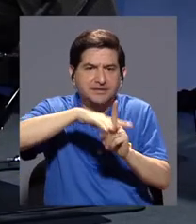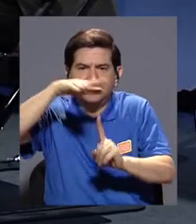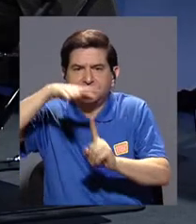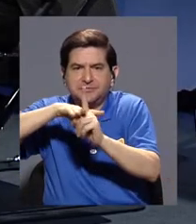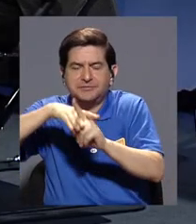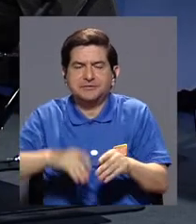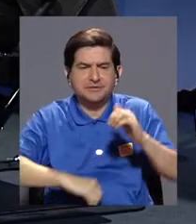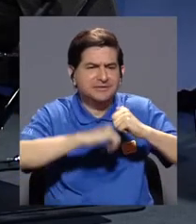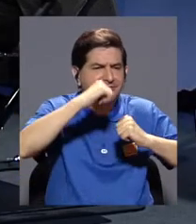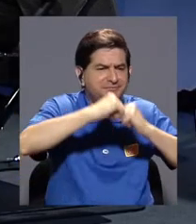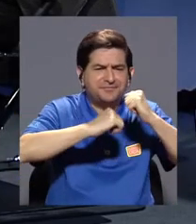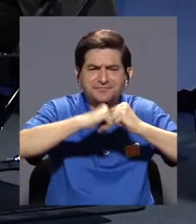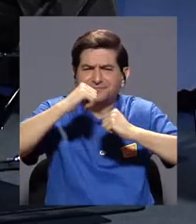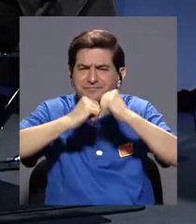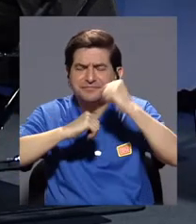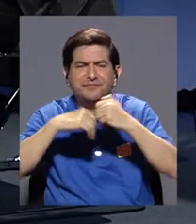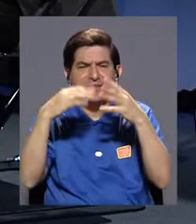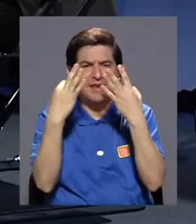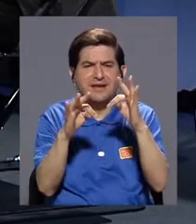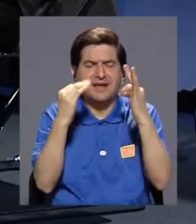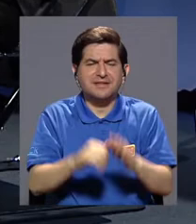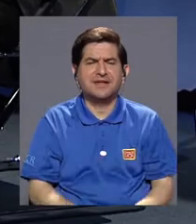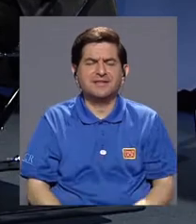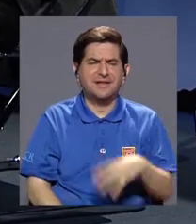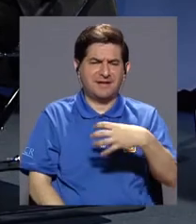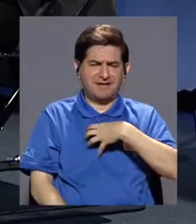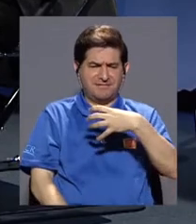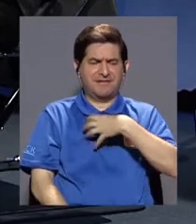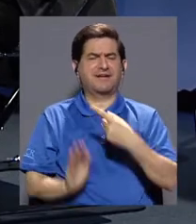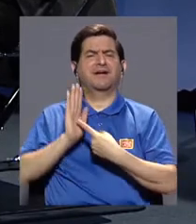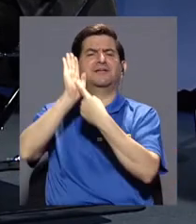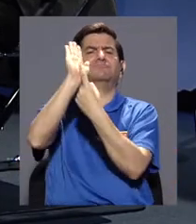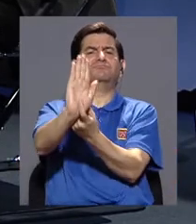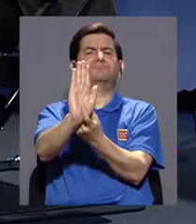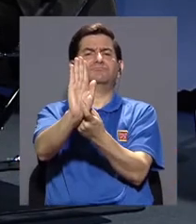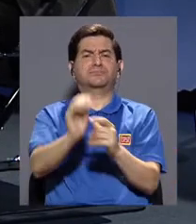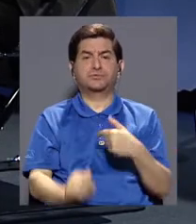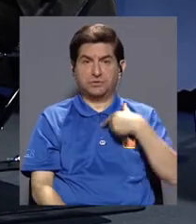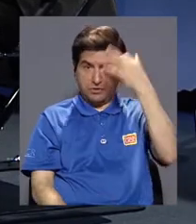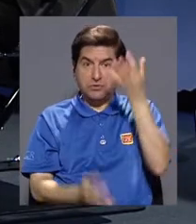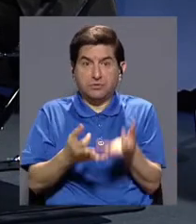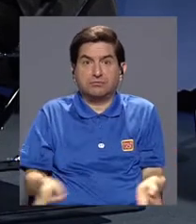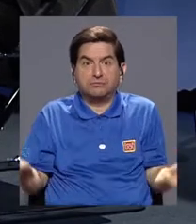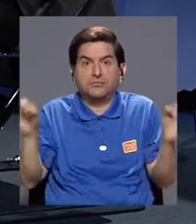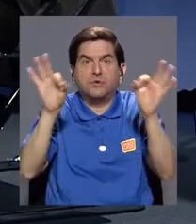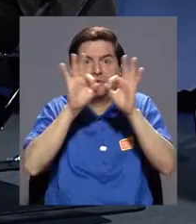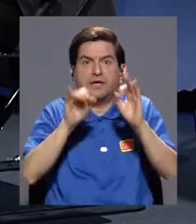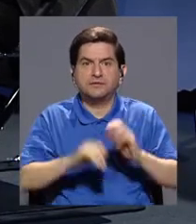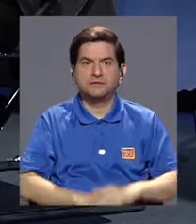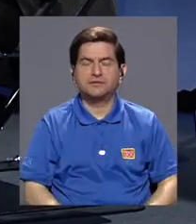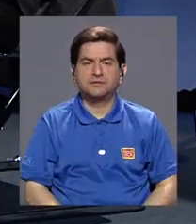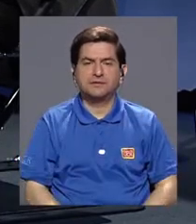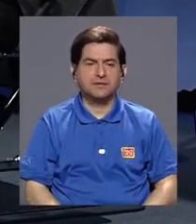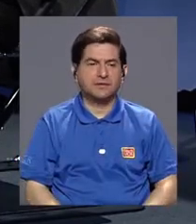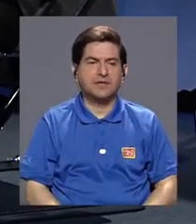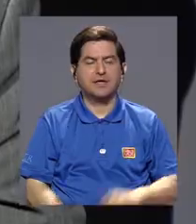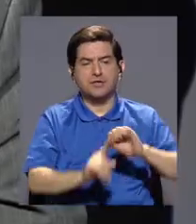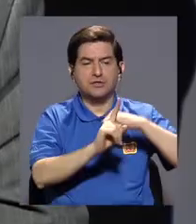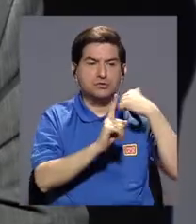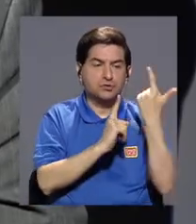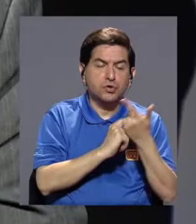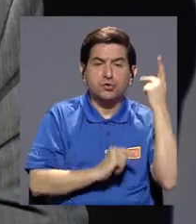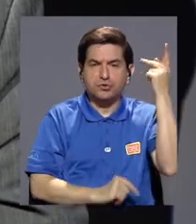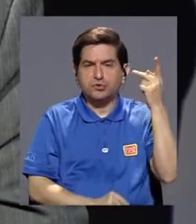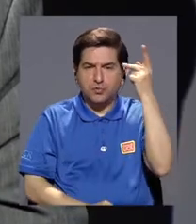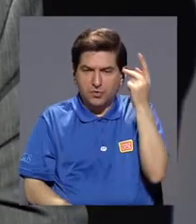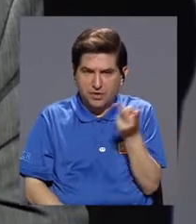de estructuras que trataran de vociferar indignaciones, ¿verdad? Y eso creo que es importante. Y eso en lo social y en lo político. Don